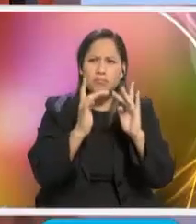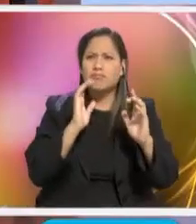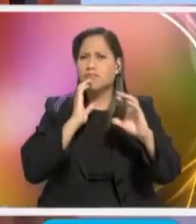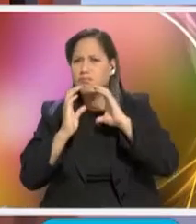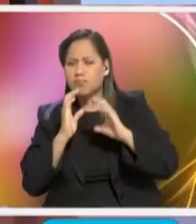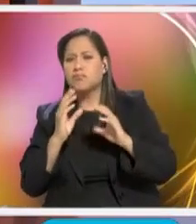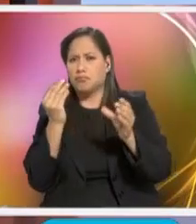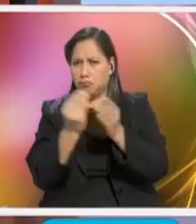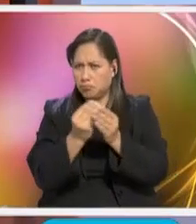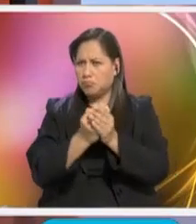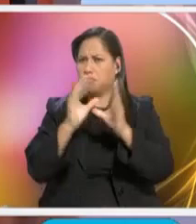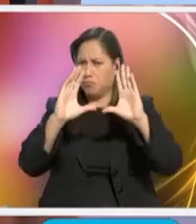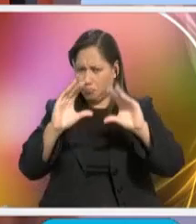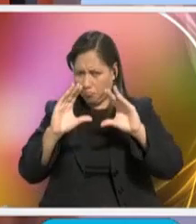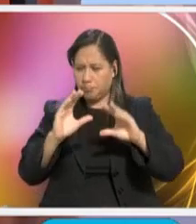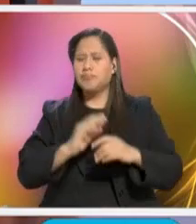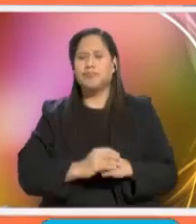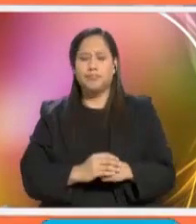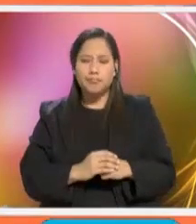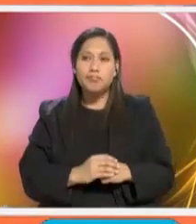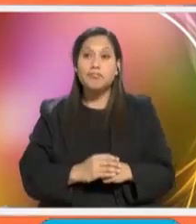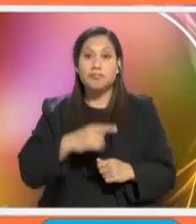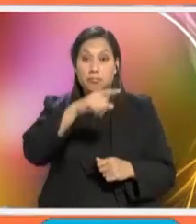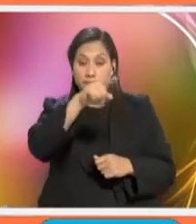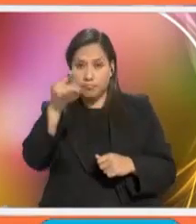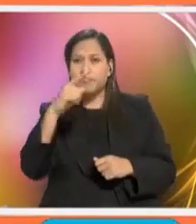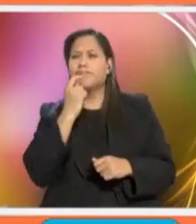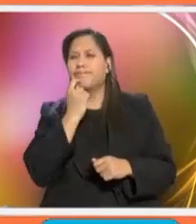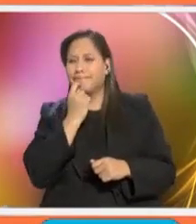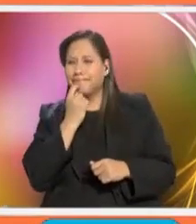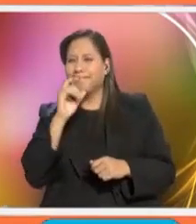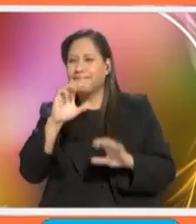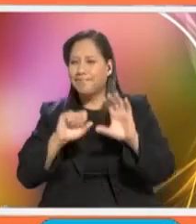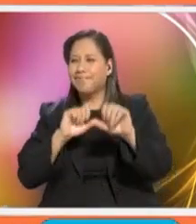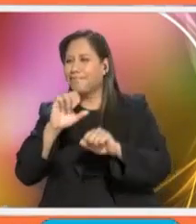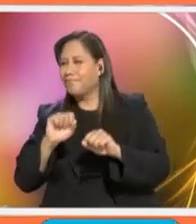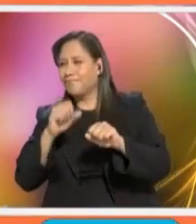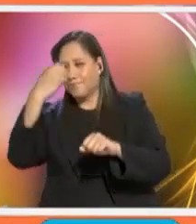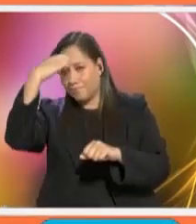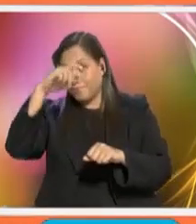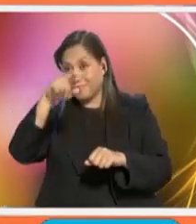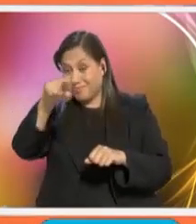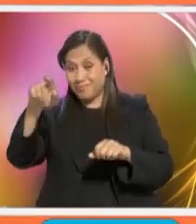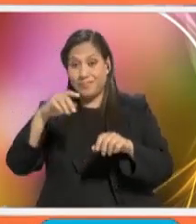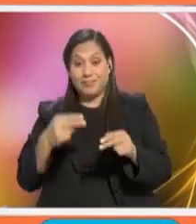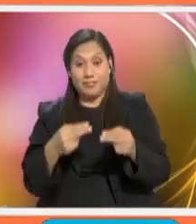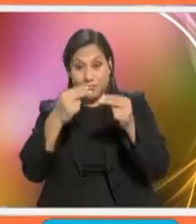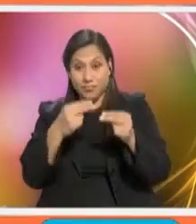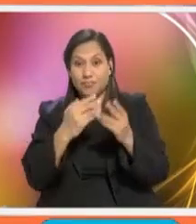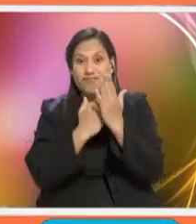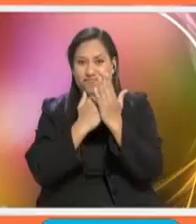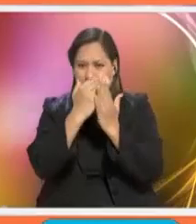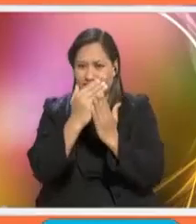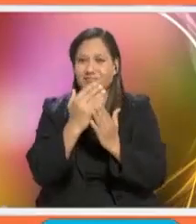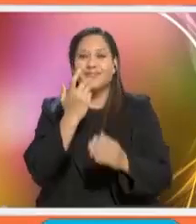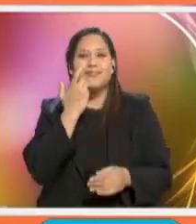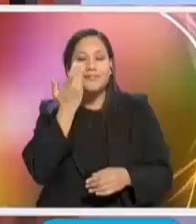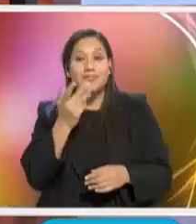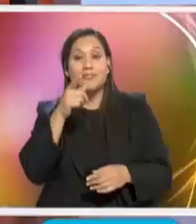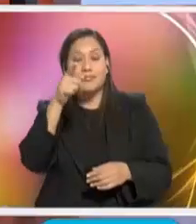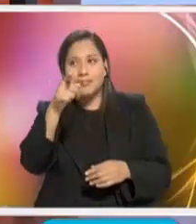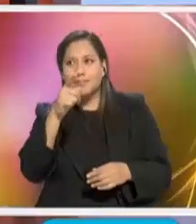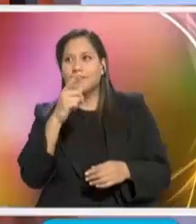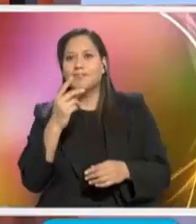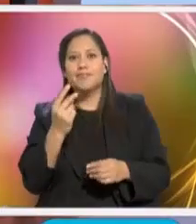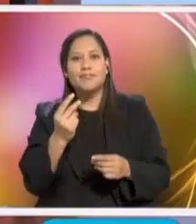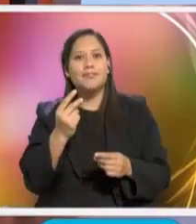cursos, damos capacitación y pues nosotros tratamos de que estos emprendedores saquen lo mejor de ellos y tengan una